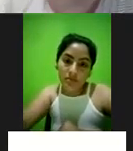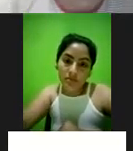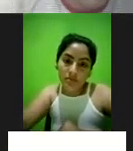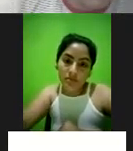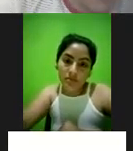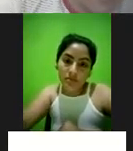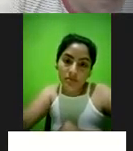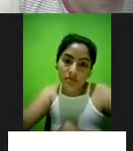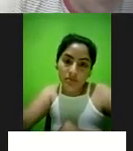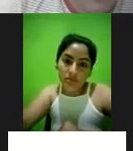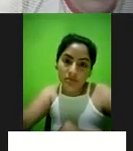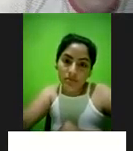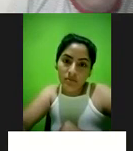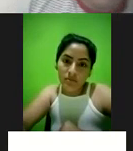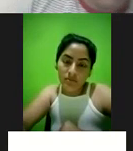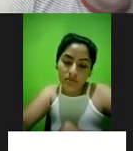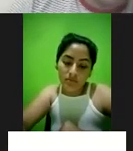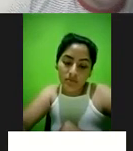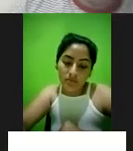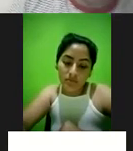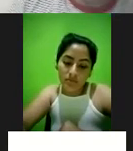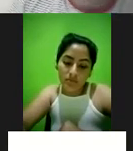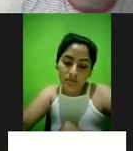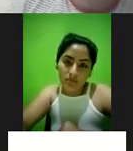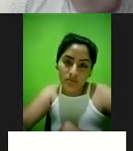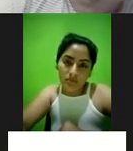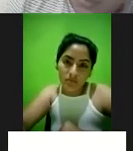Tegumentario creo que se refiere más que todo en el sentido de la piel, ¿no?